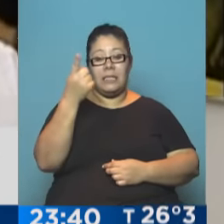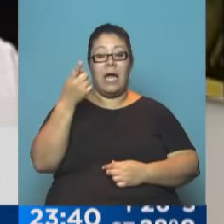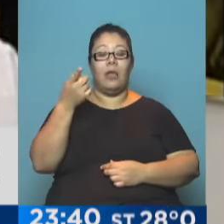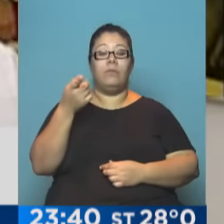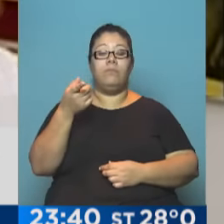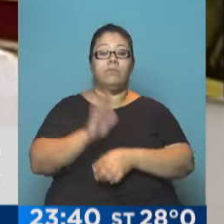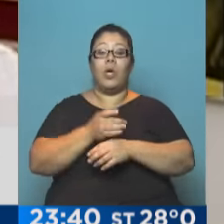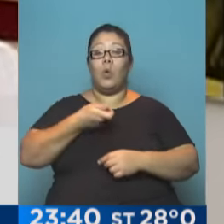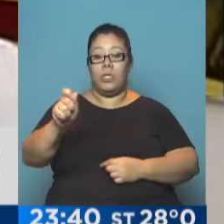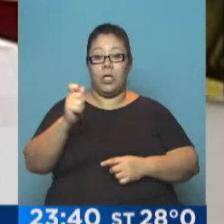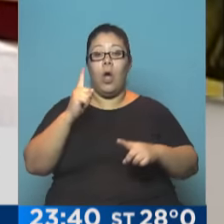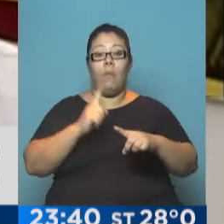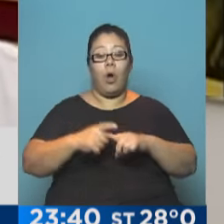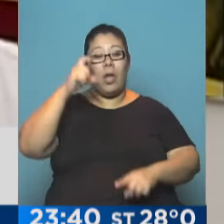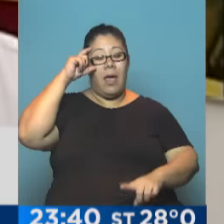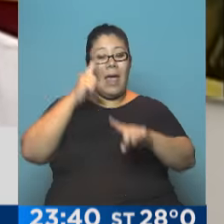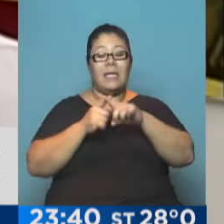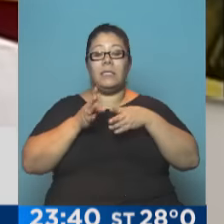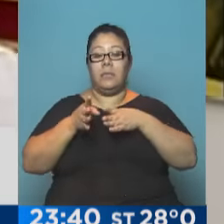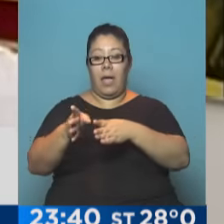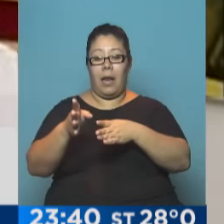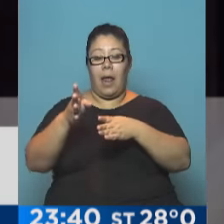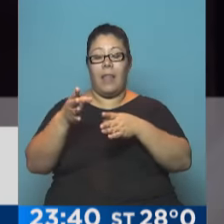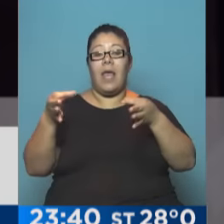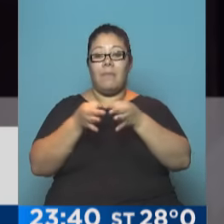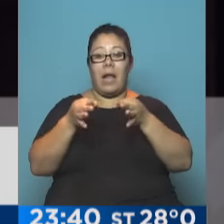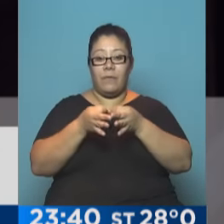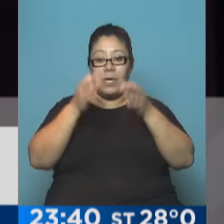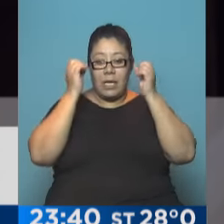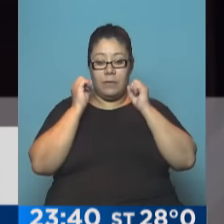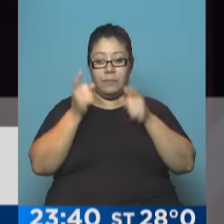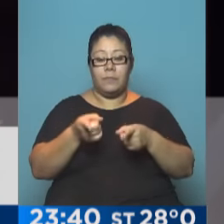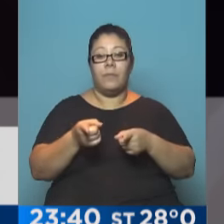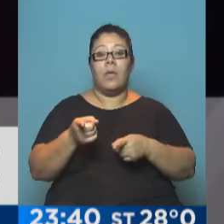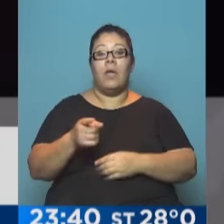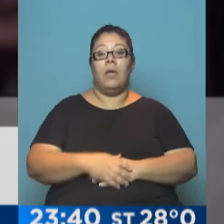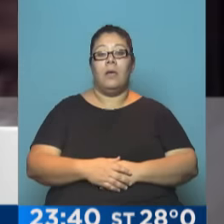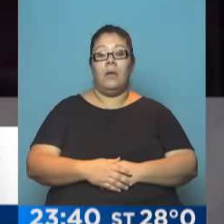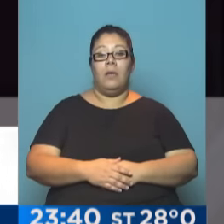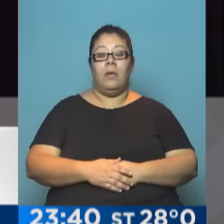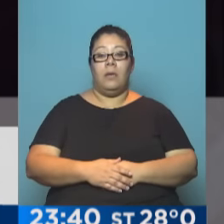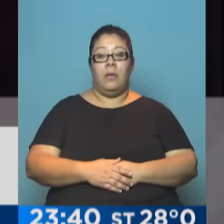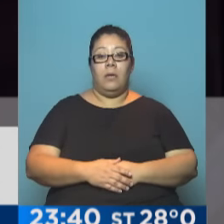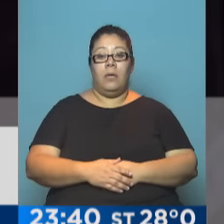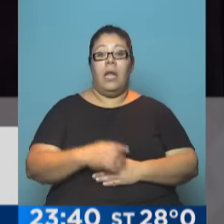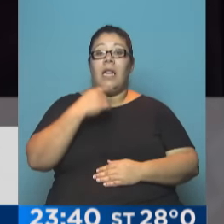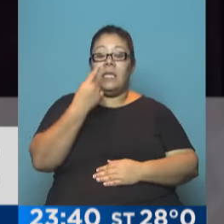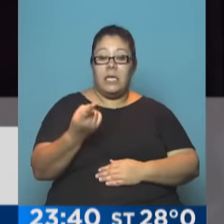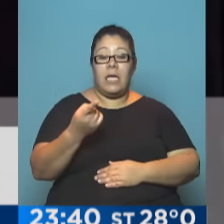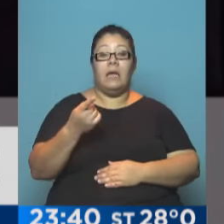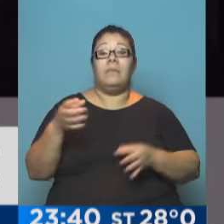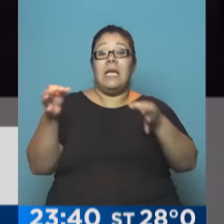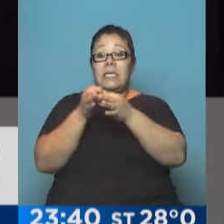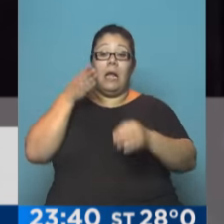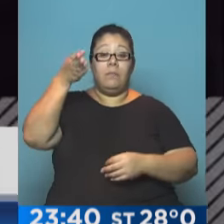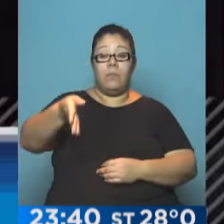veterano de Malvinas, ya que cumplió funciones en el continente en el aeropuerto de Río Gallegos. Si bien reconoce que nunca fue a las